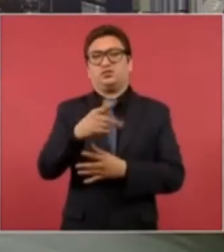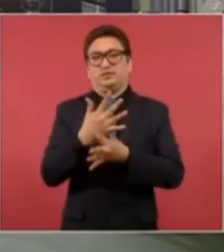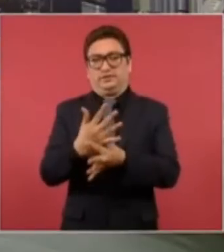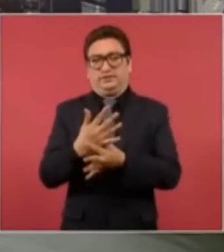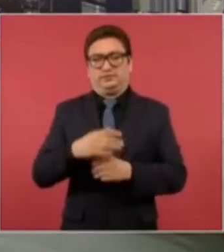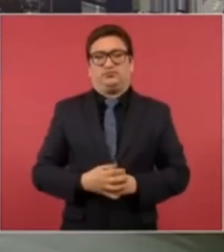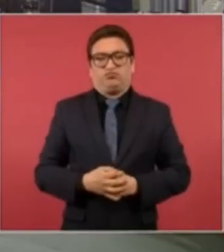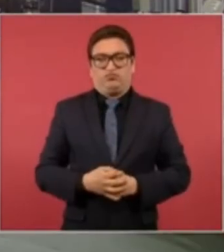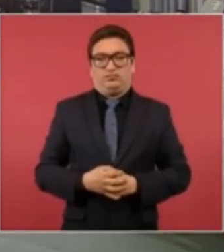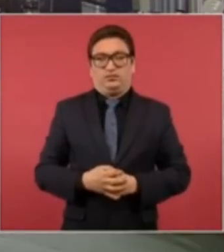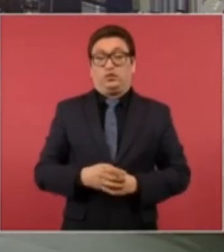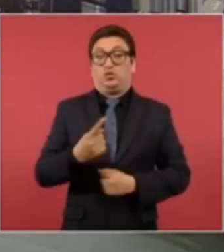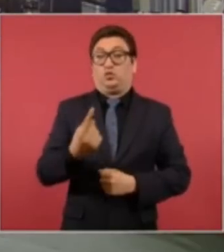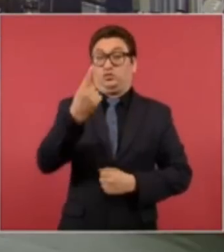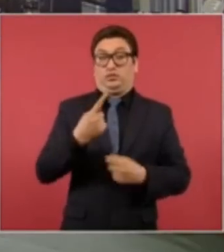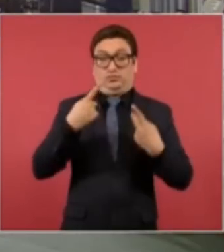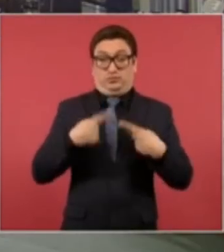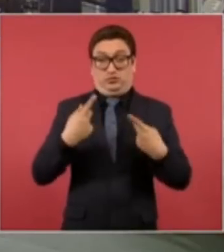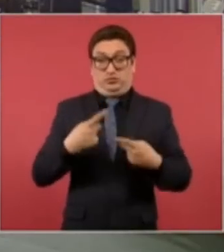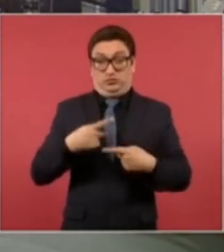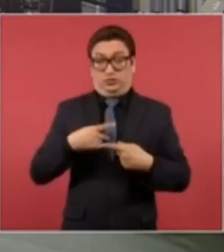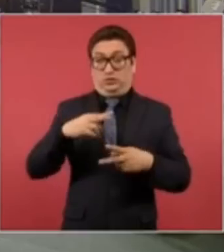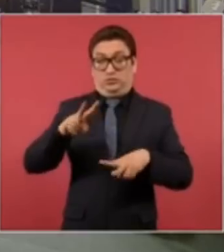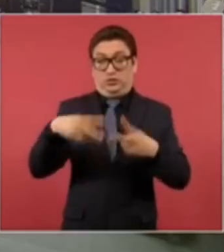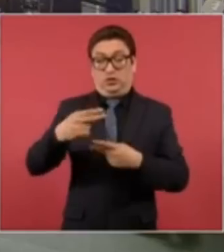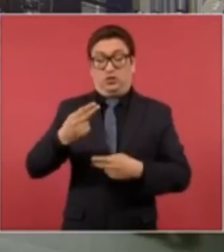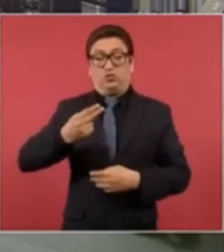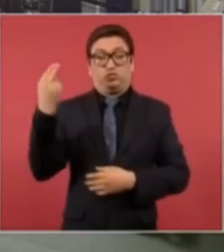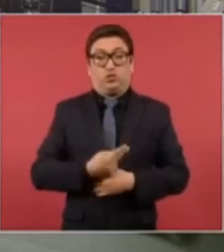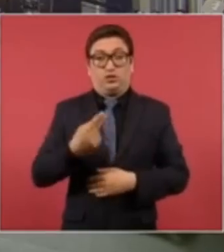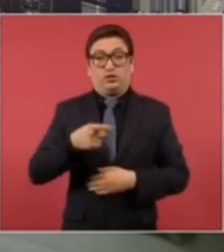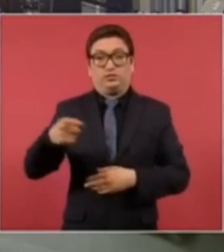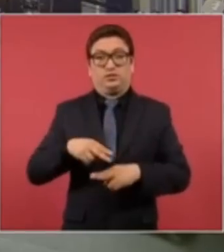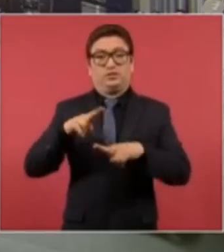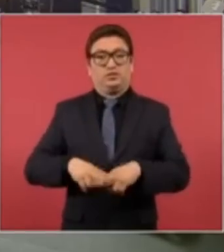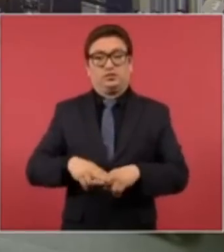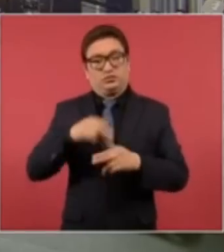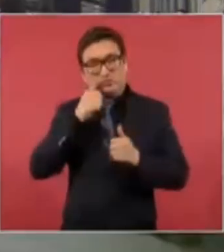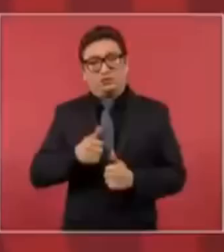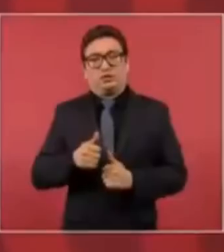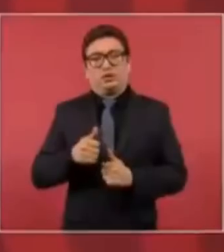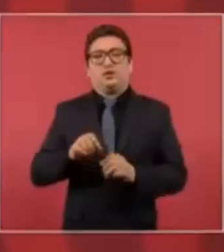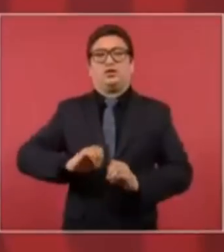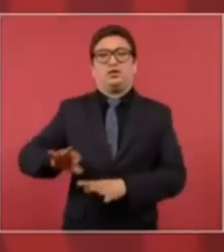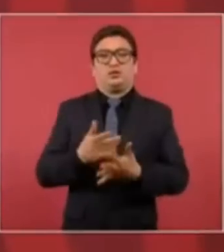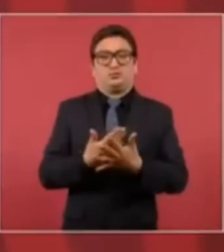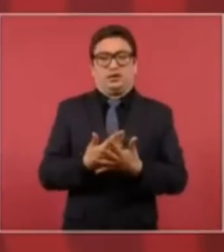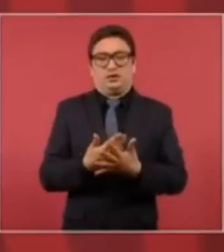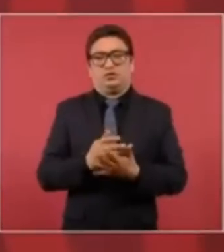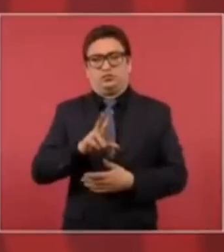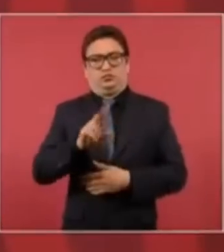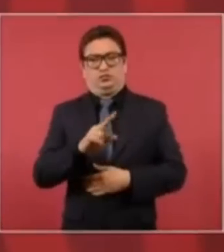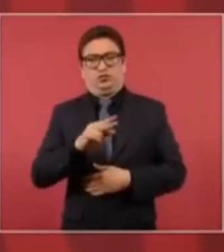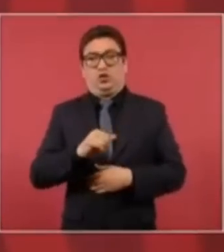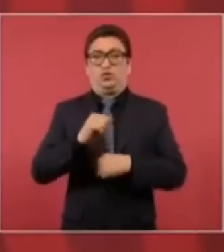comenta, digamos, un ciudadano llegará a urgencias, no estará en una silla de No va a tendrá estar una así. cama,